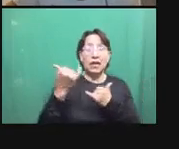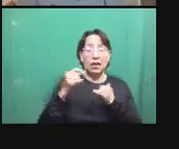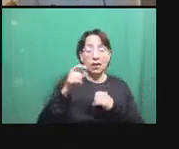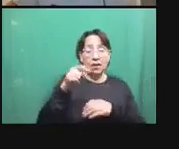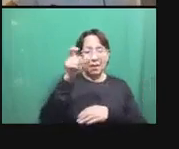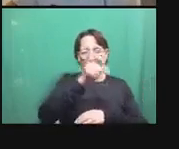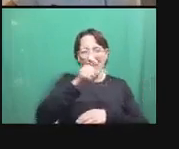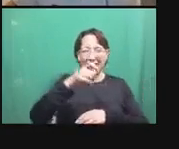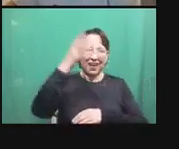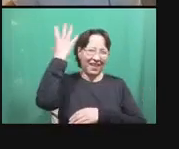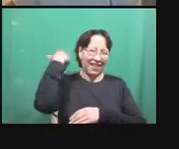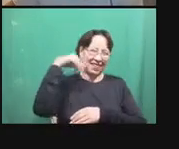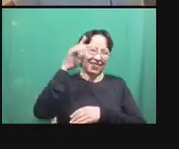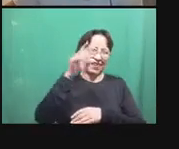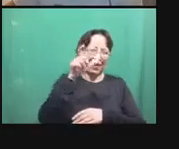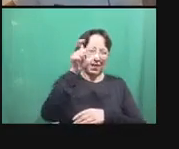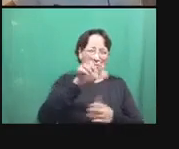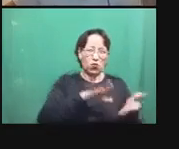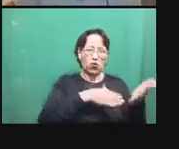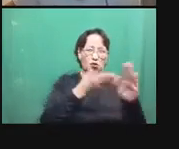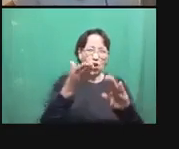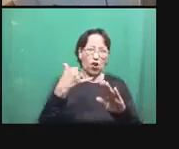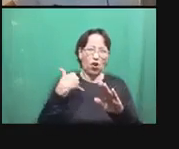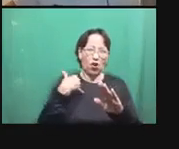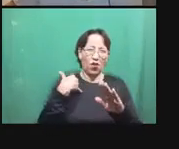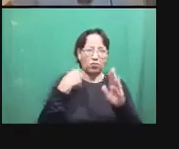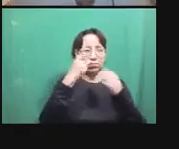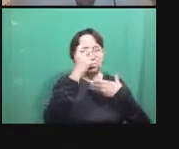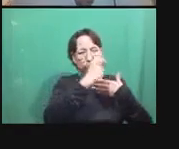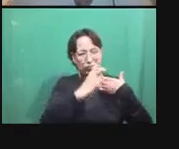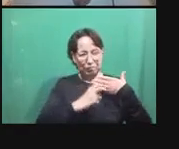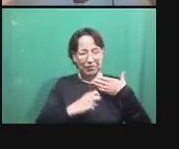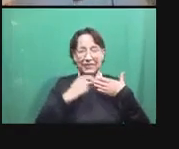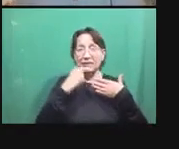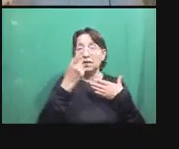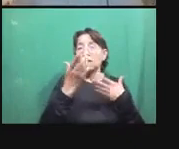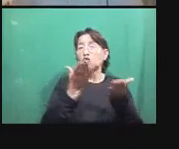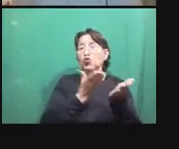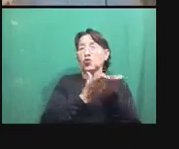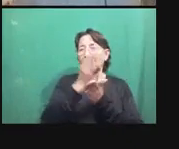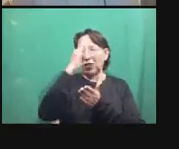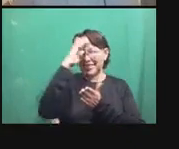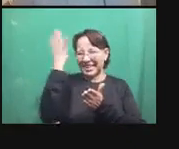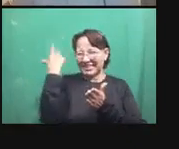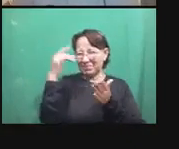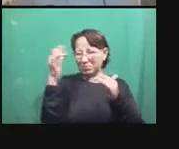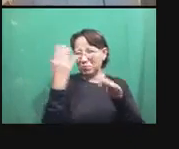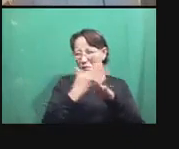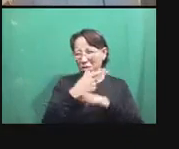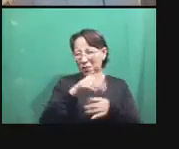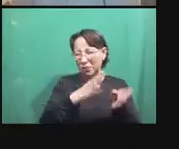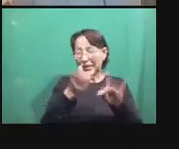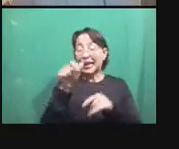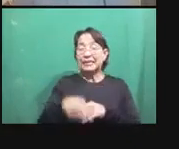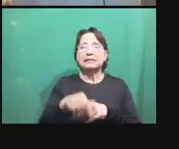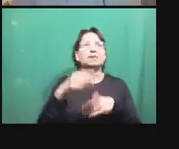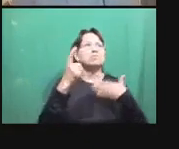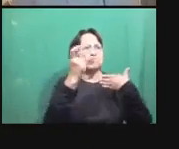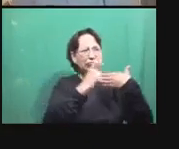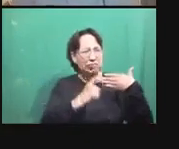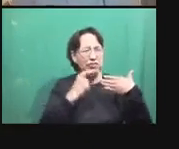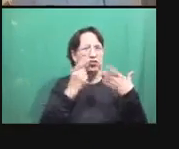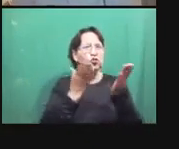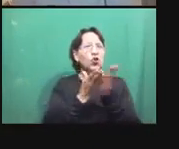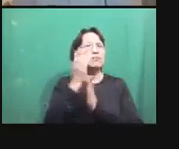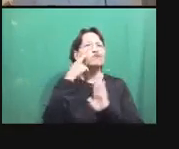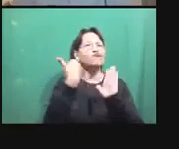por la Policía Nacional en 2011, aún sigue estigmatizando y criminalizando la práctica del graffiti y sigue evidenciándose